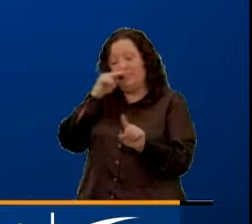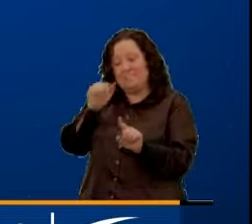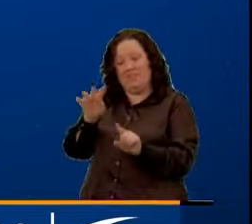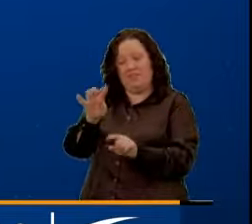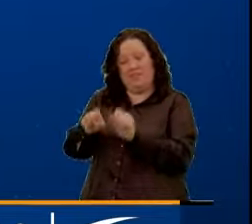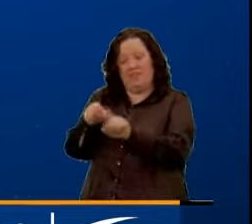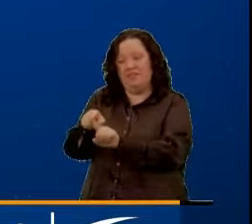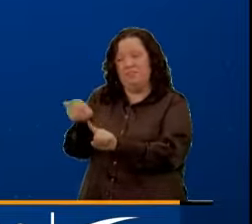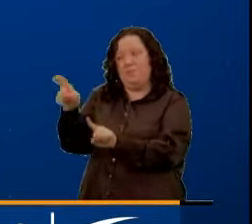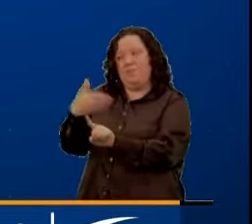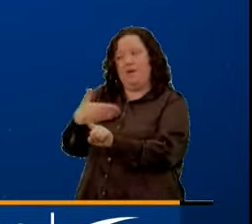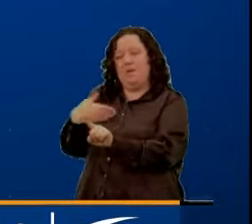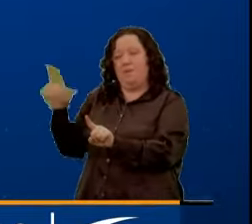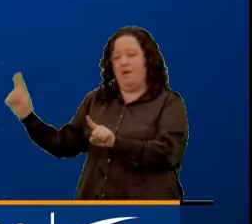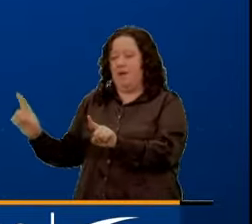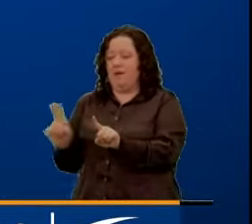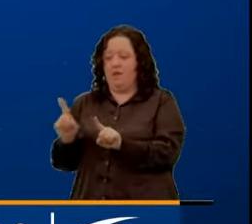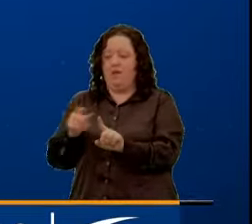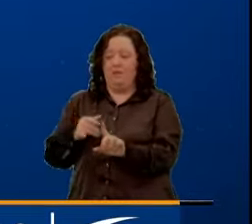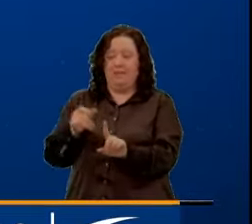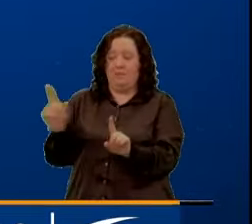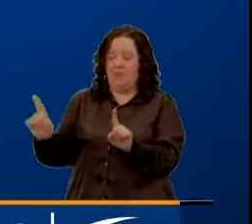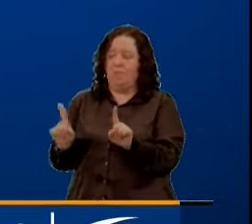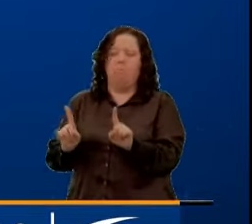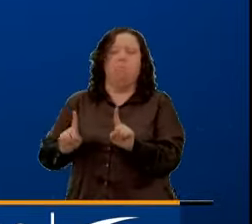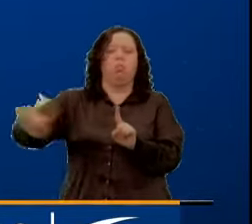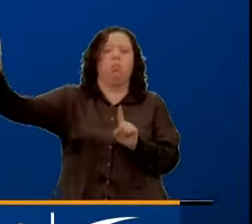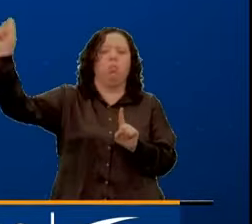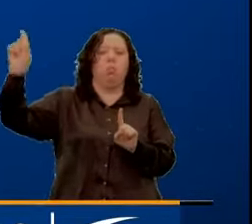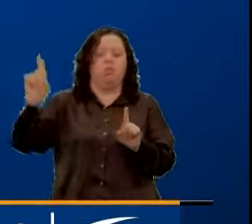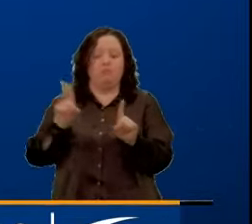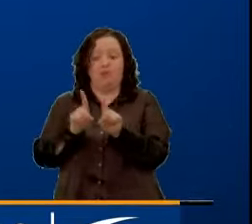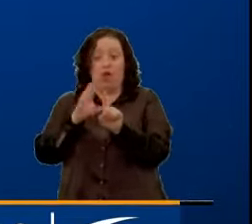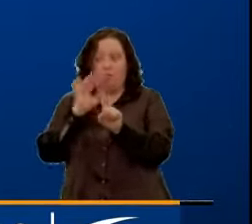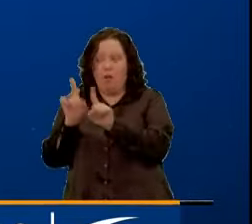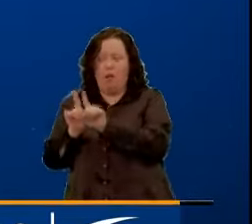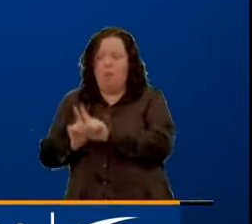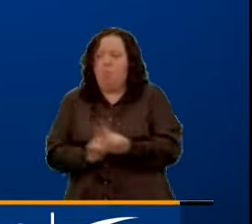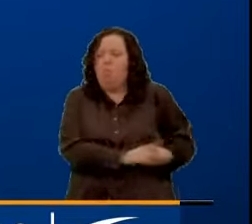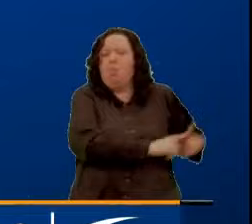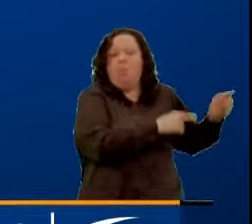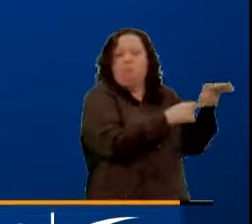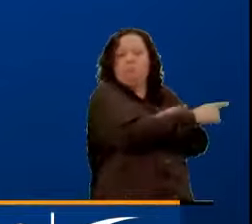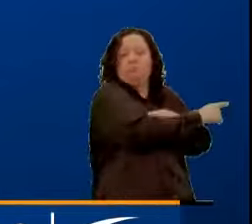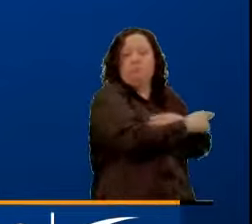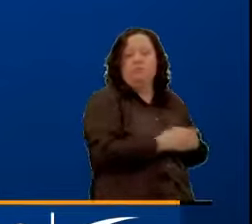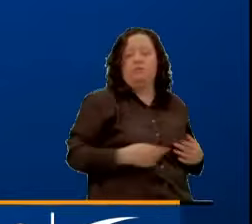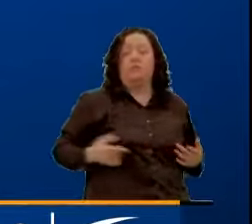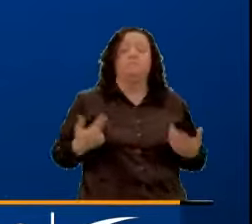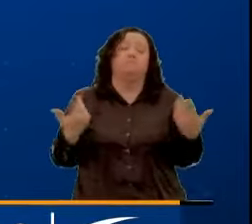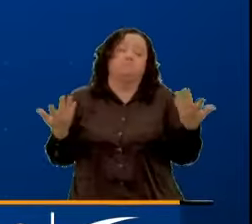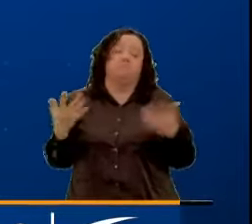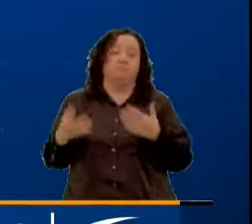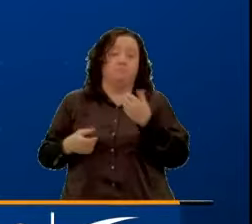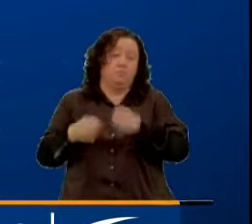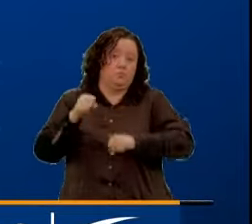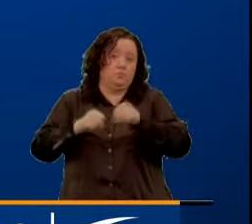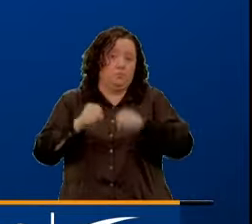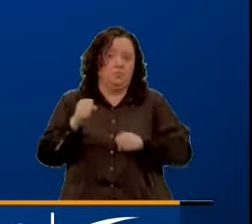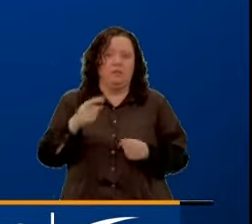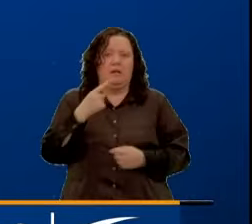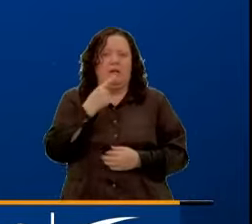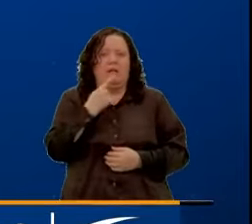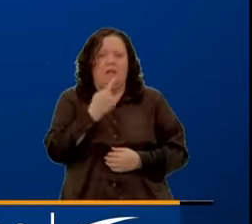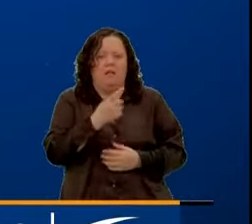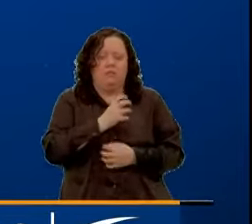de edad abusada habría escapado con el presunto responsable Hay que decir que hay un relato